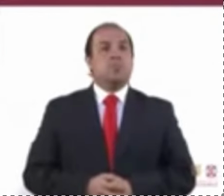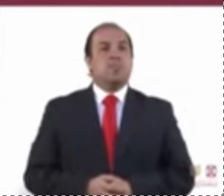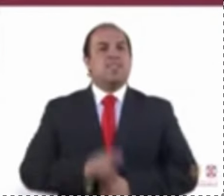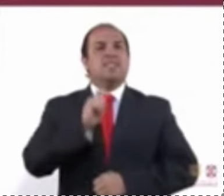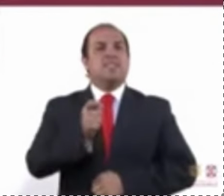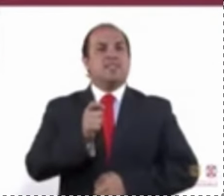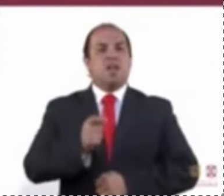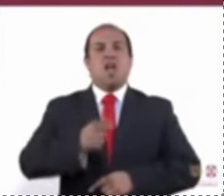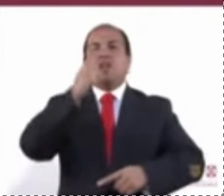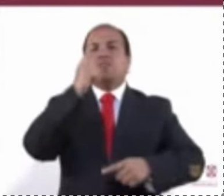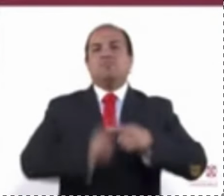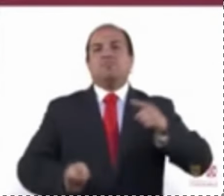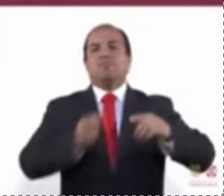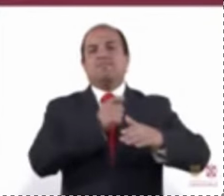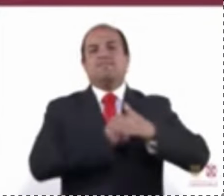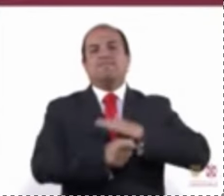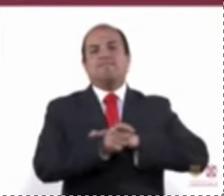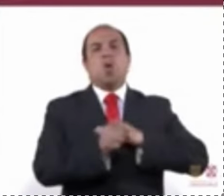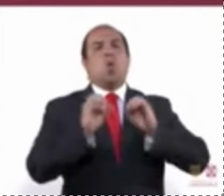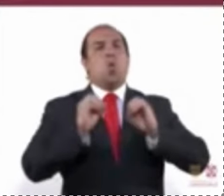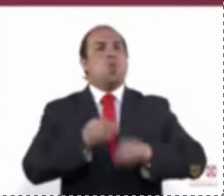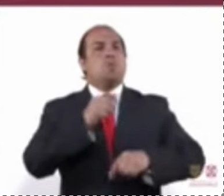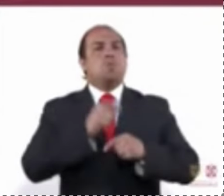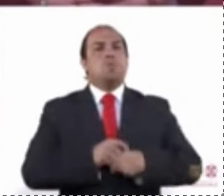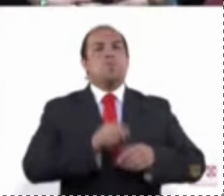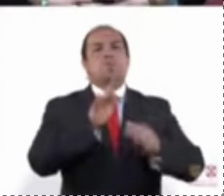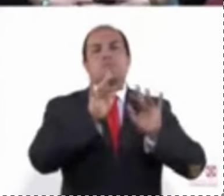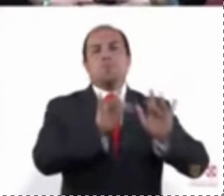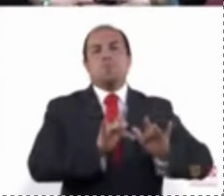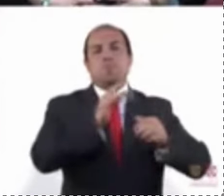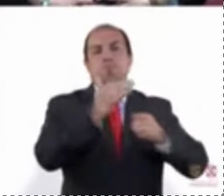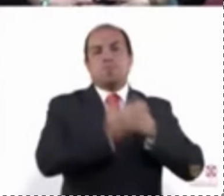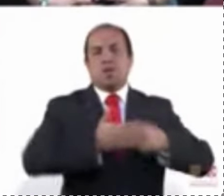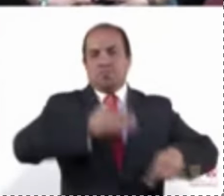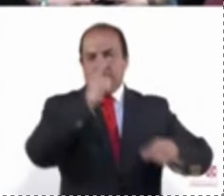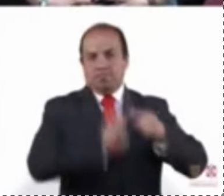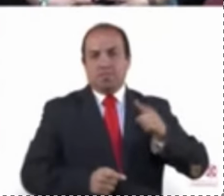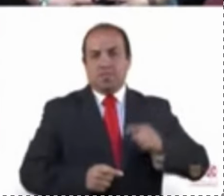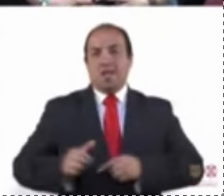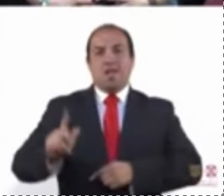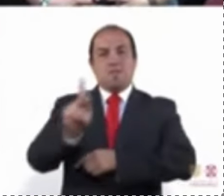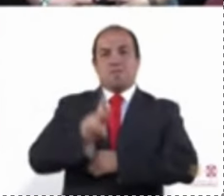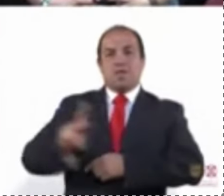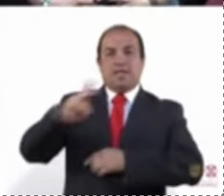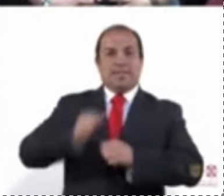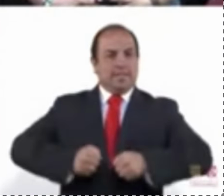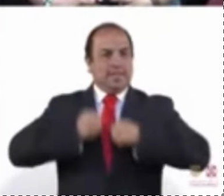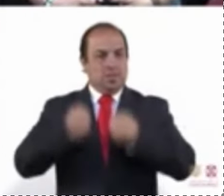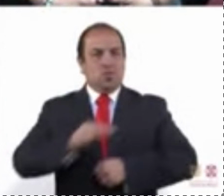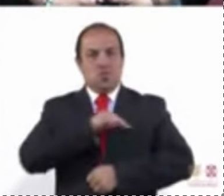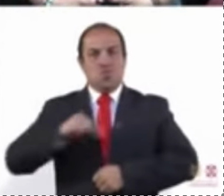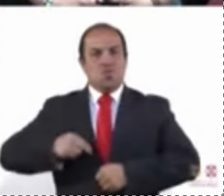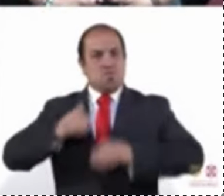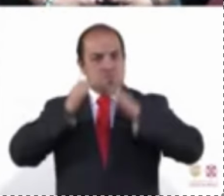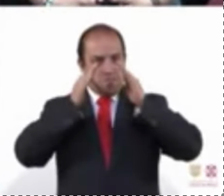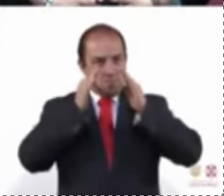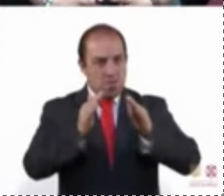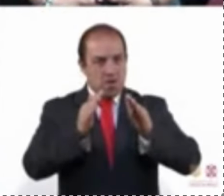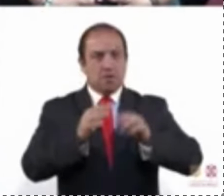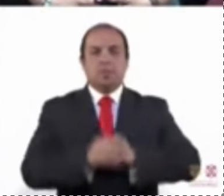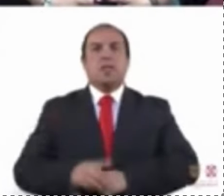la impunidad. La ciudadanía puede estar segura de que estamos dedicados en cuerpo y alma